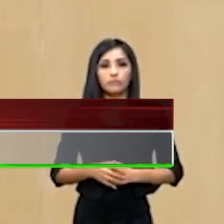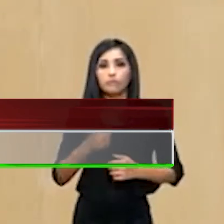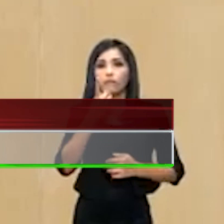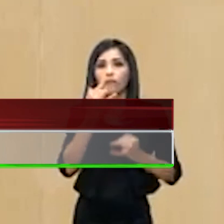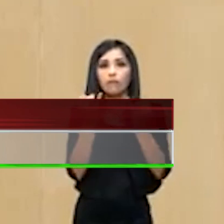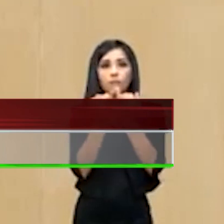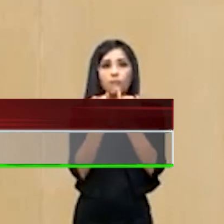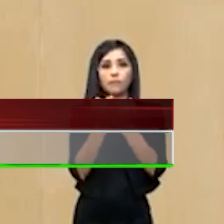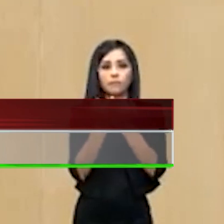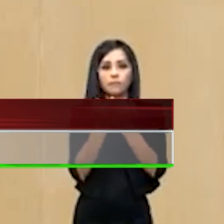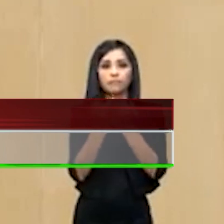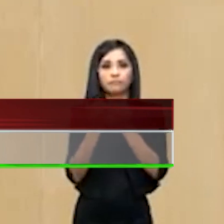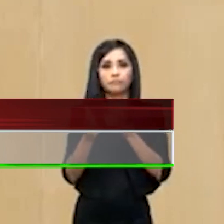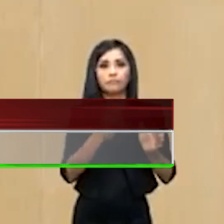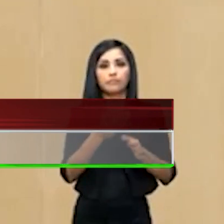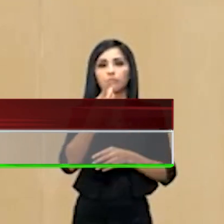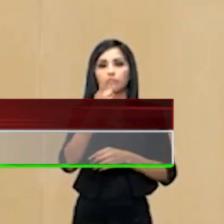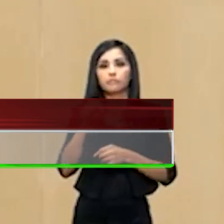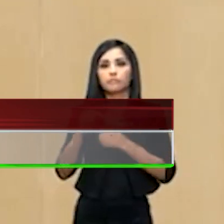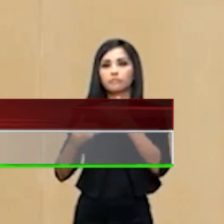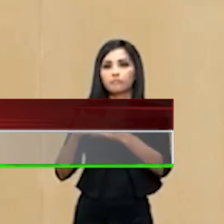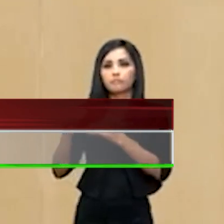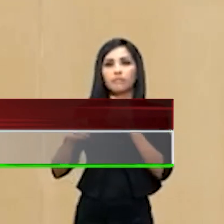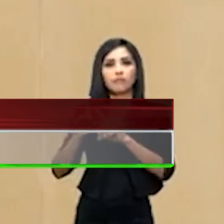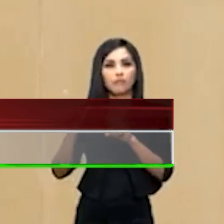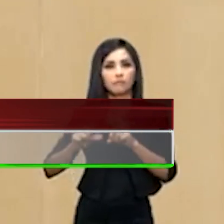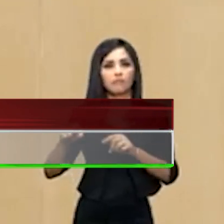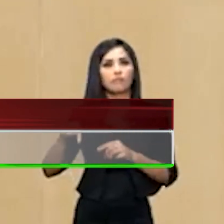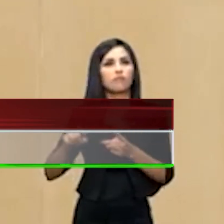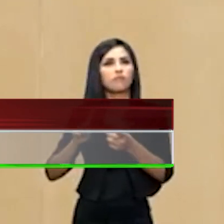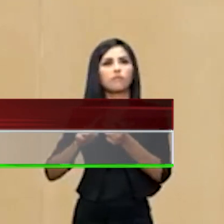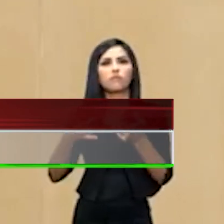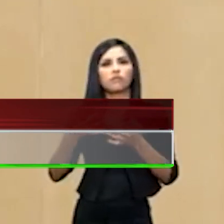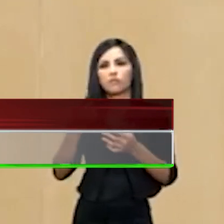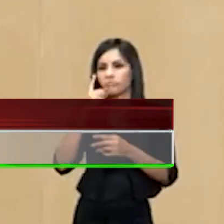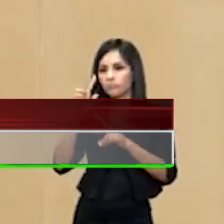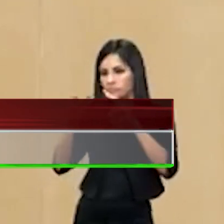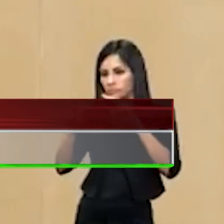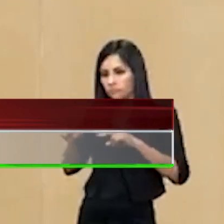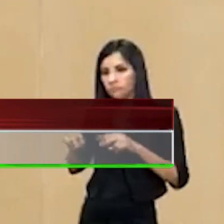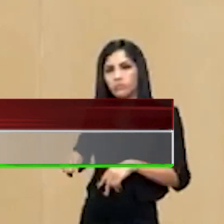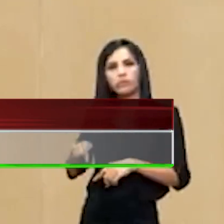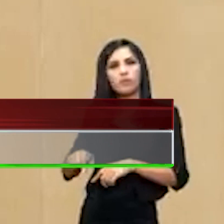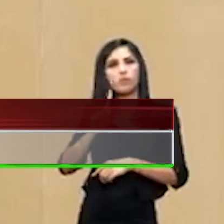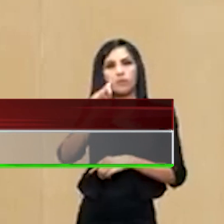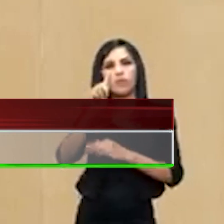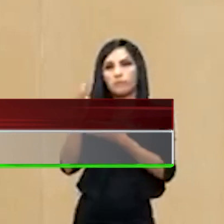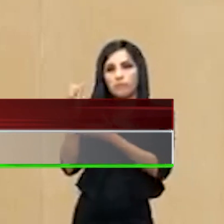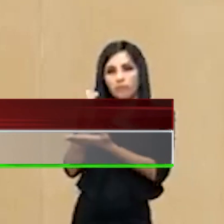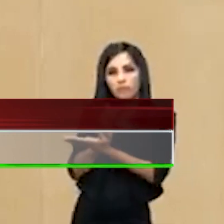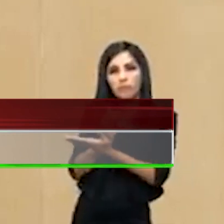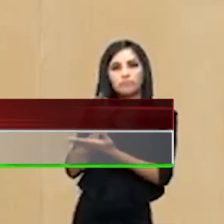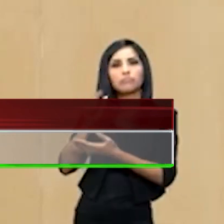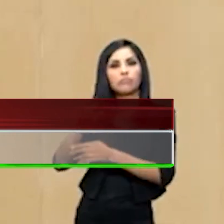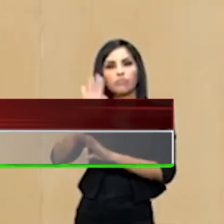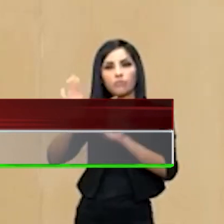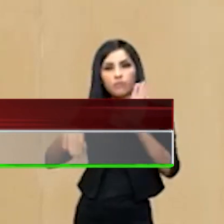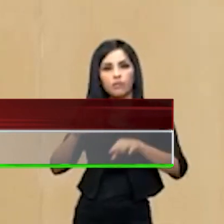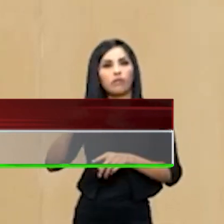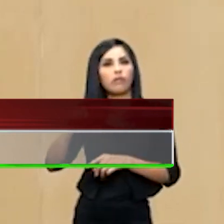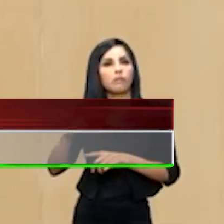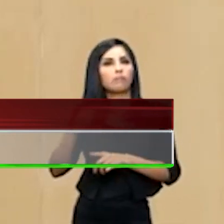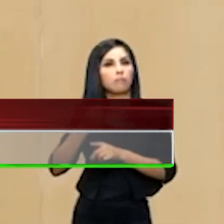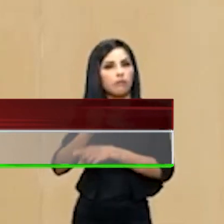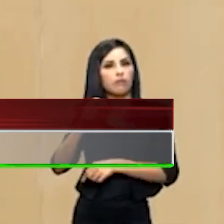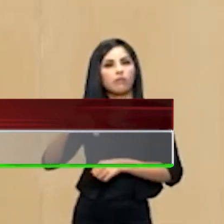Asimismo, a diferencia de la tendencia nacional en donde se observa una disminución de muertes